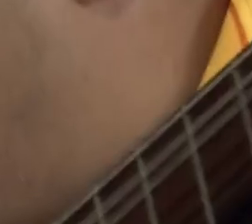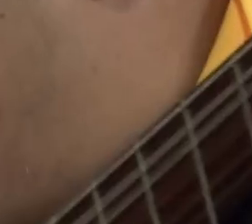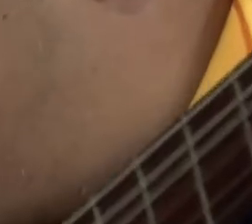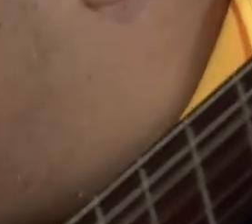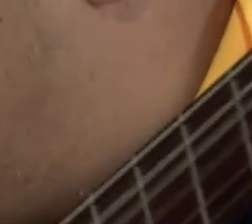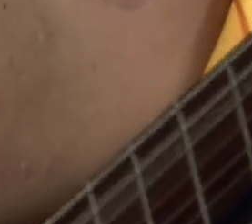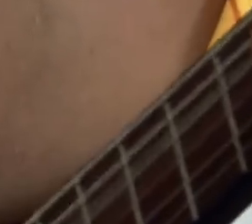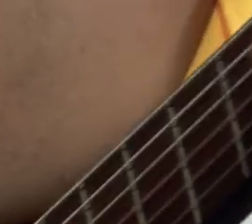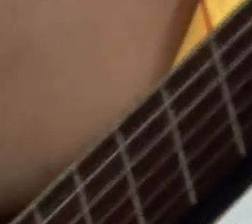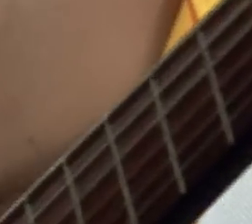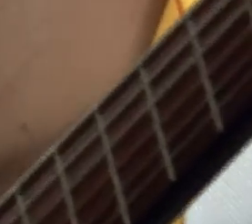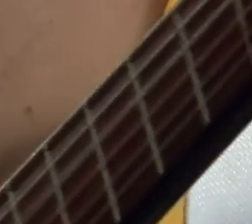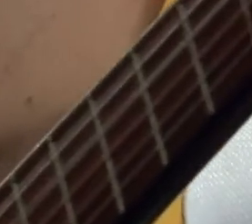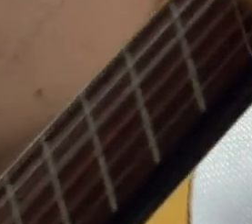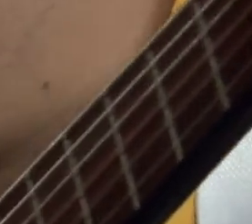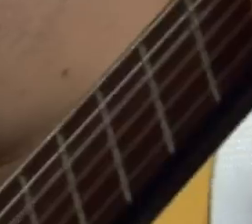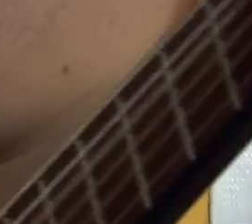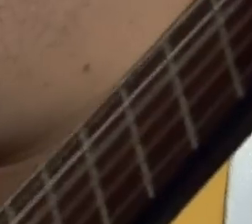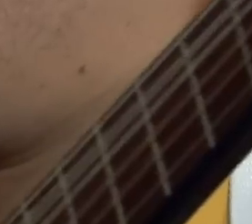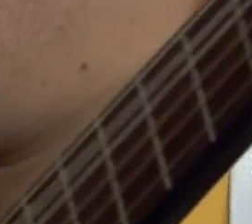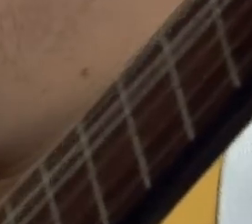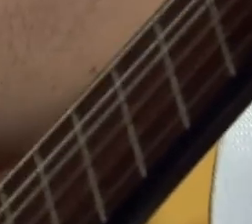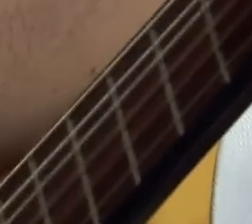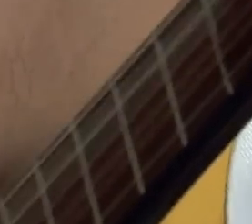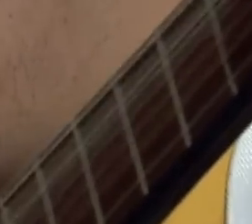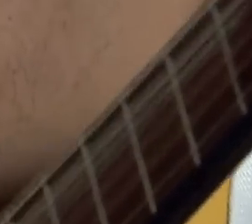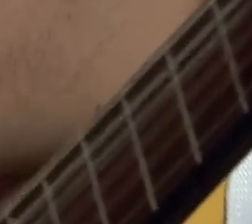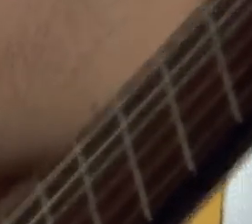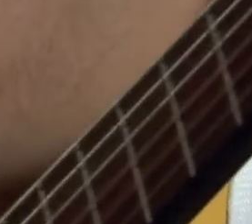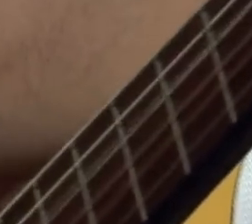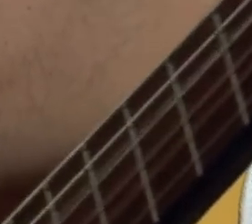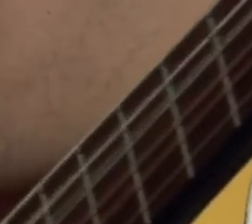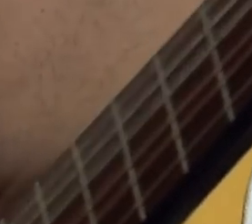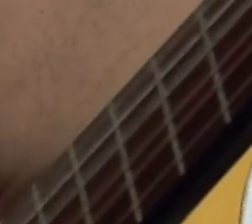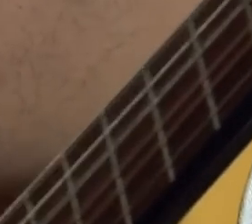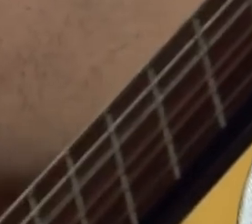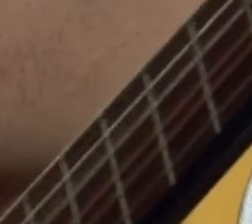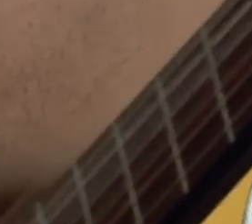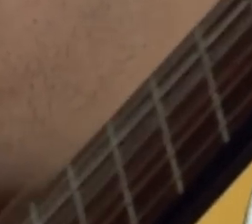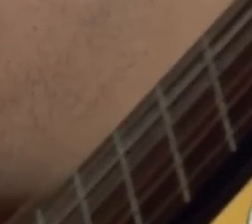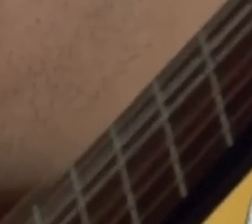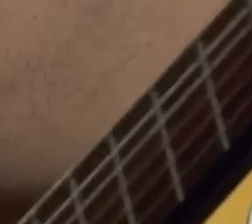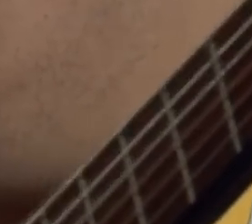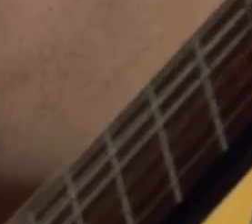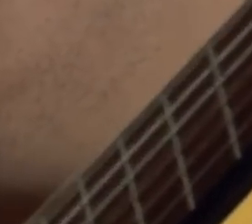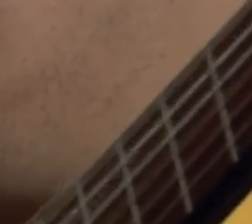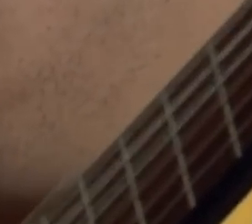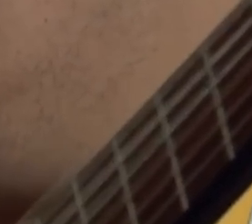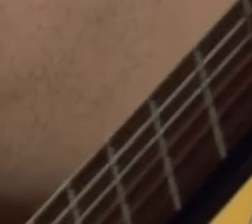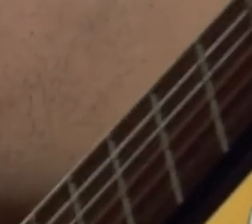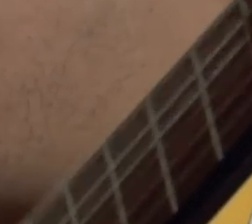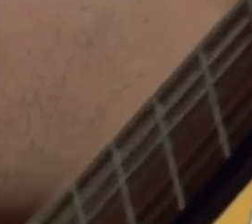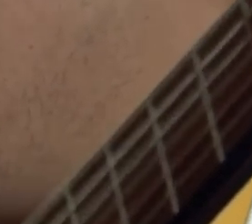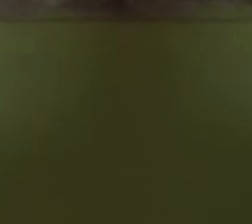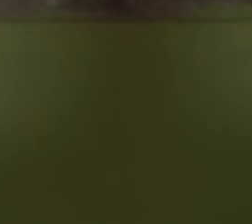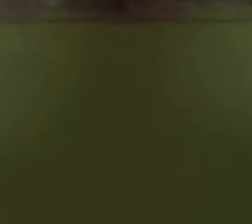compañeros, Carlos Gabriel Wenceslao, en la tierra y en el cielo.